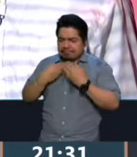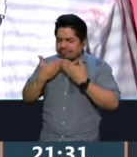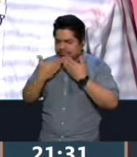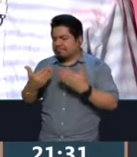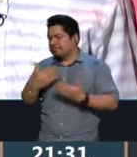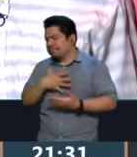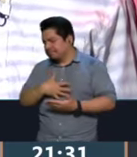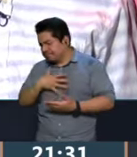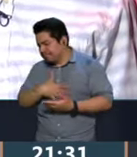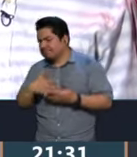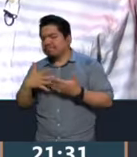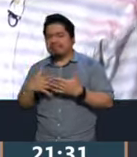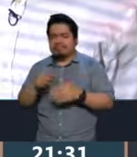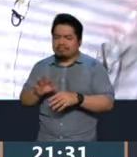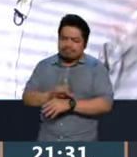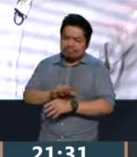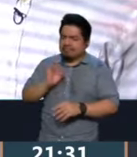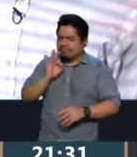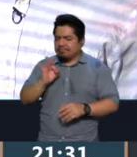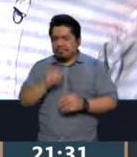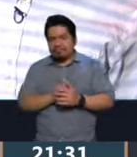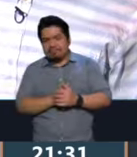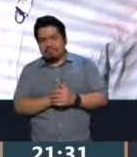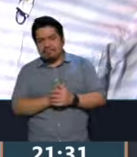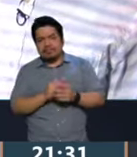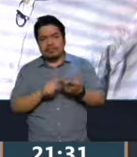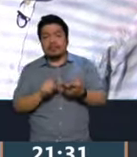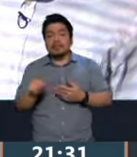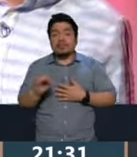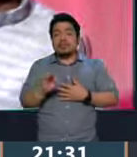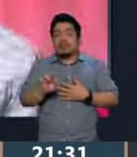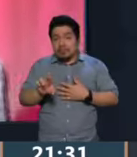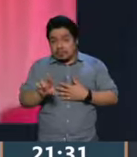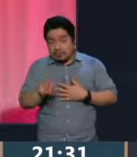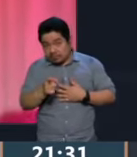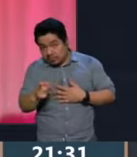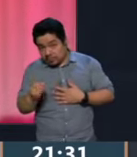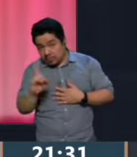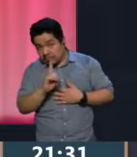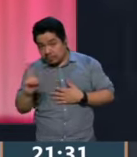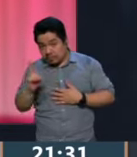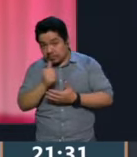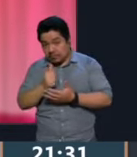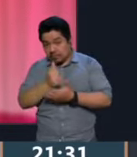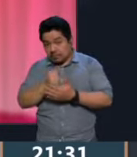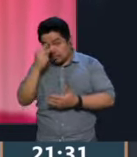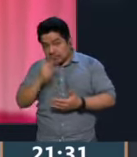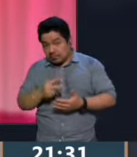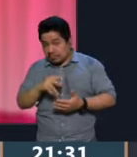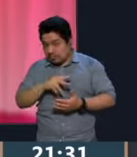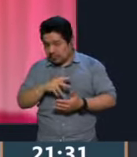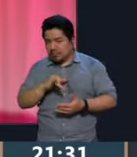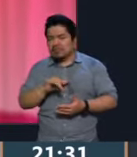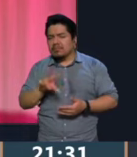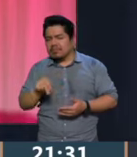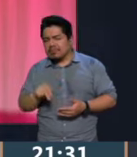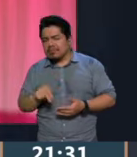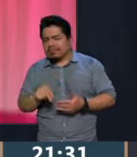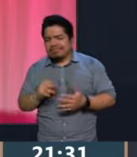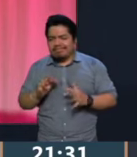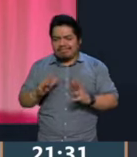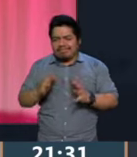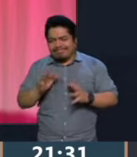emoción, como hacemos política en Movimiento Ciudadano. ¿Tú, Fer, consideras que hay derecha en la Ciudad de México? Considero, es complicado